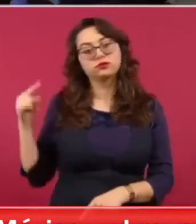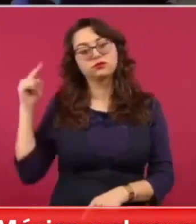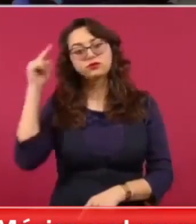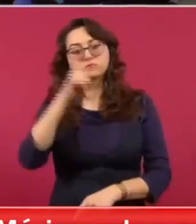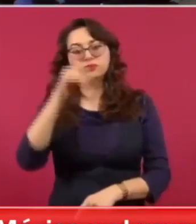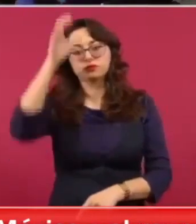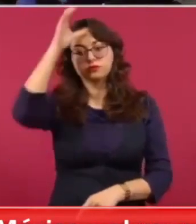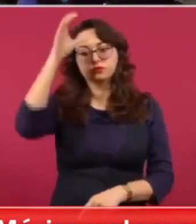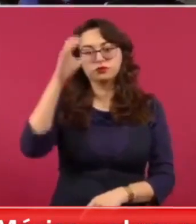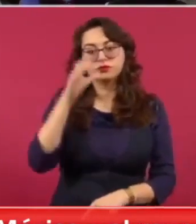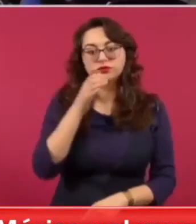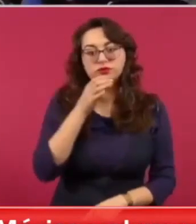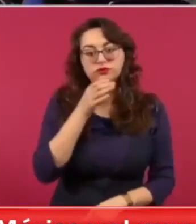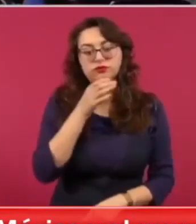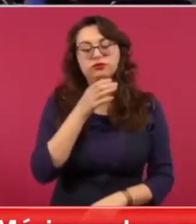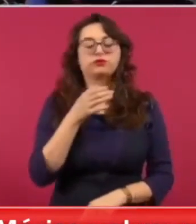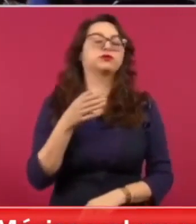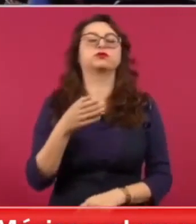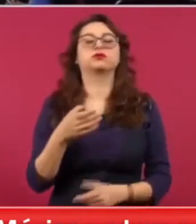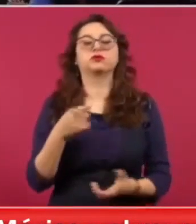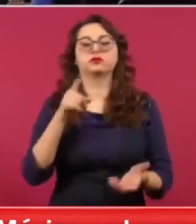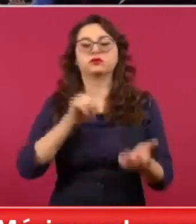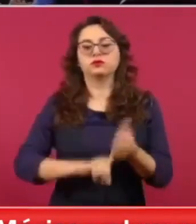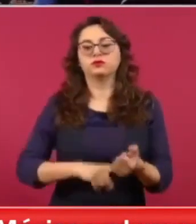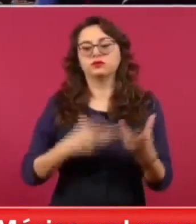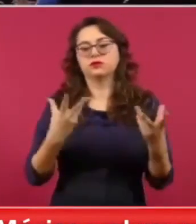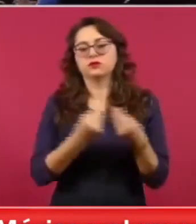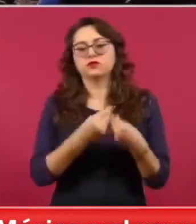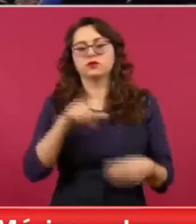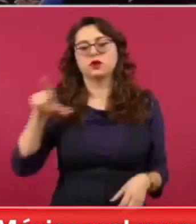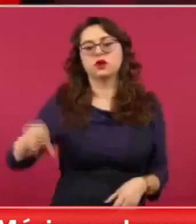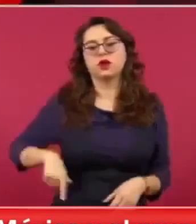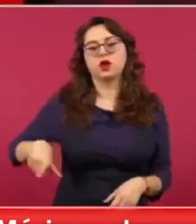ilícito. La cantidad